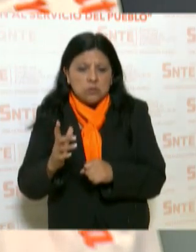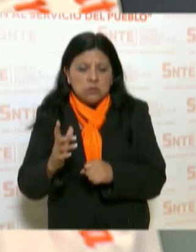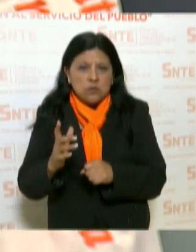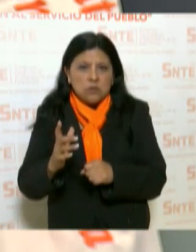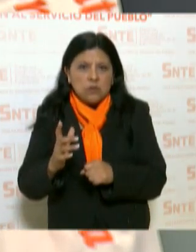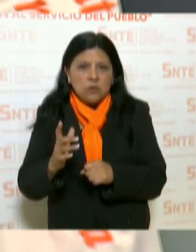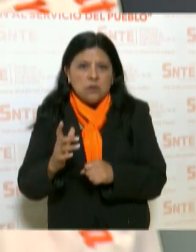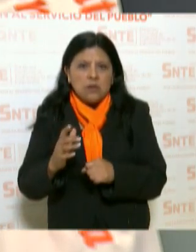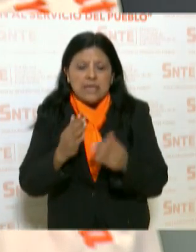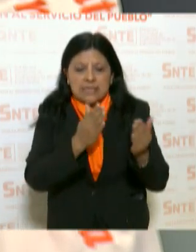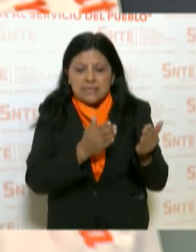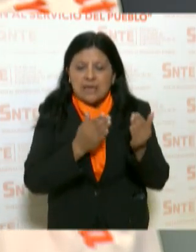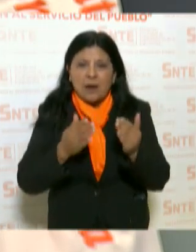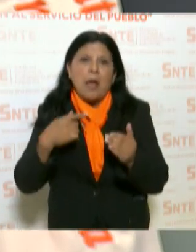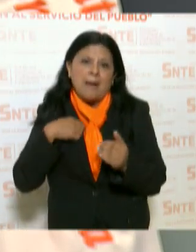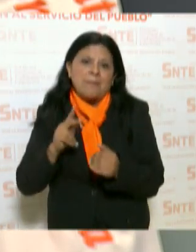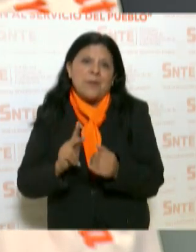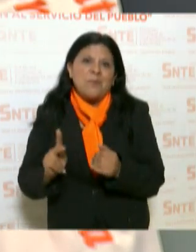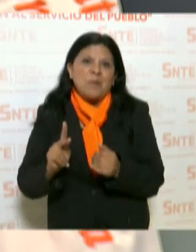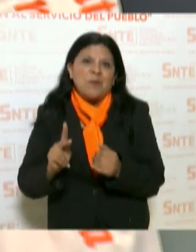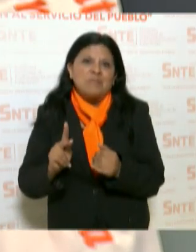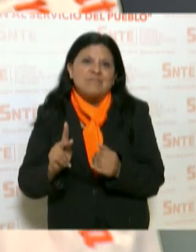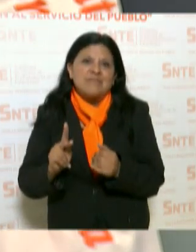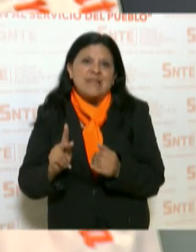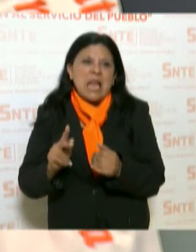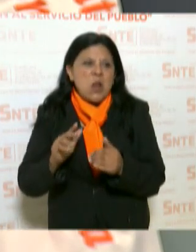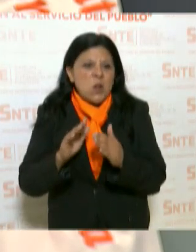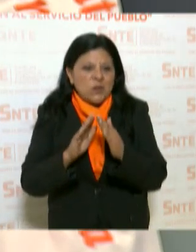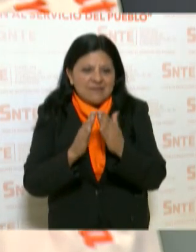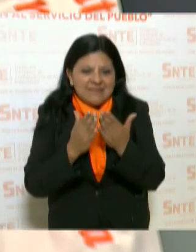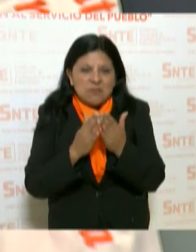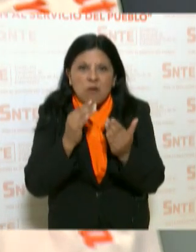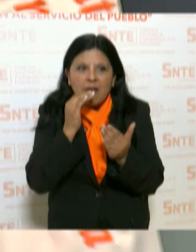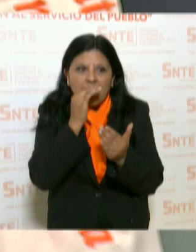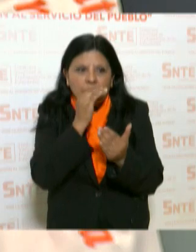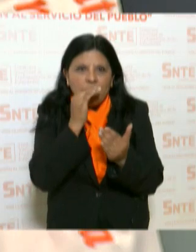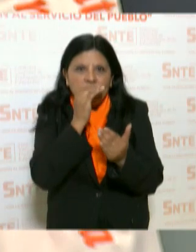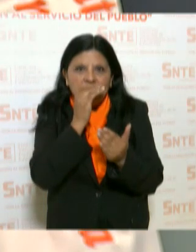llegaron a mi pueblo los libros de texto